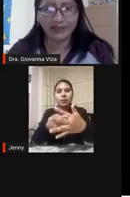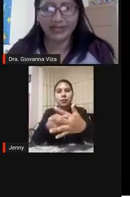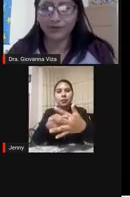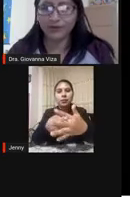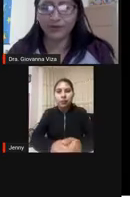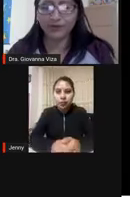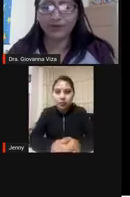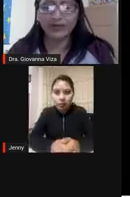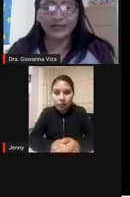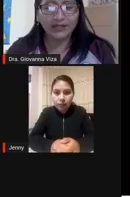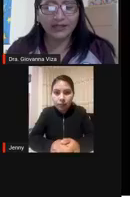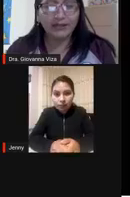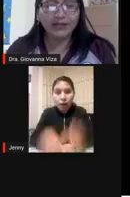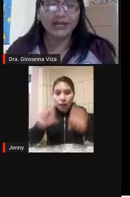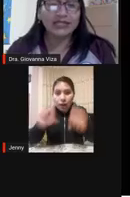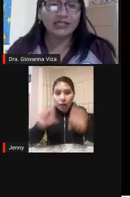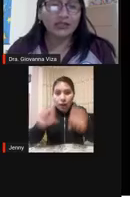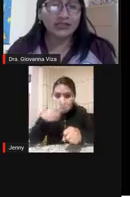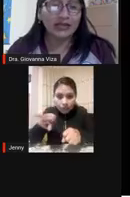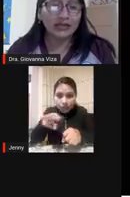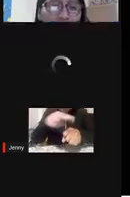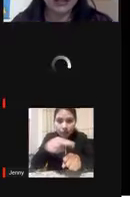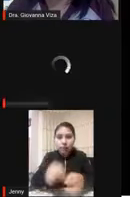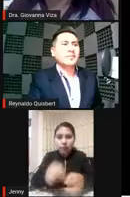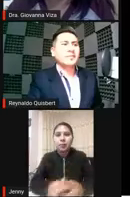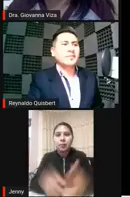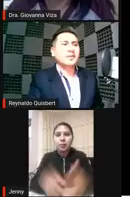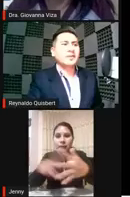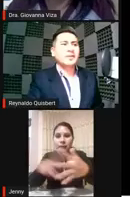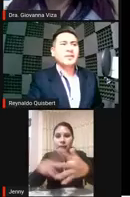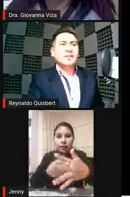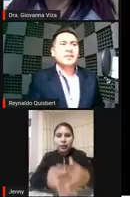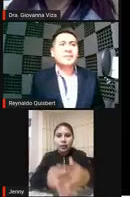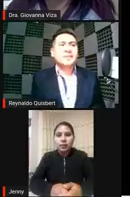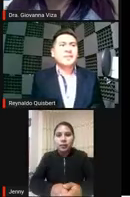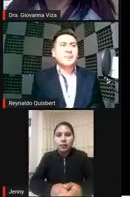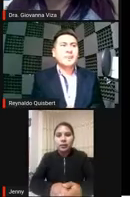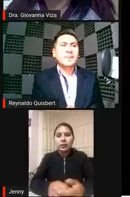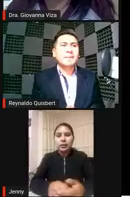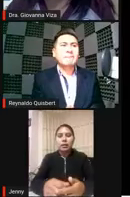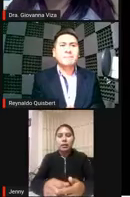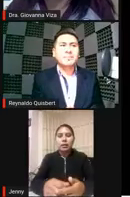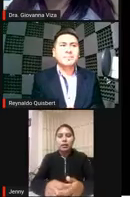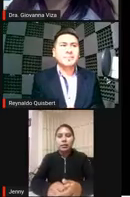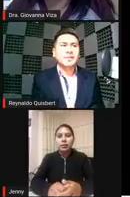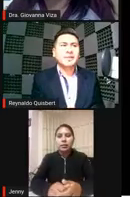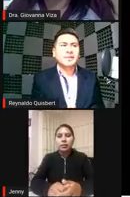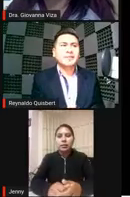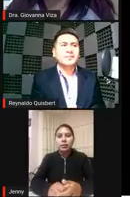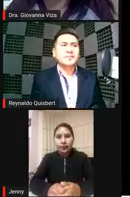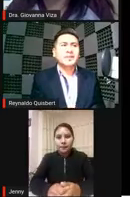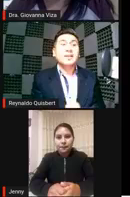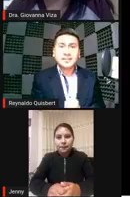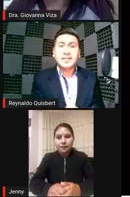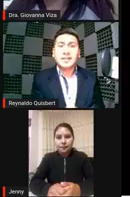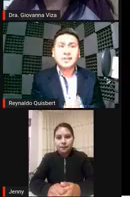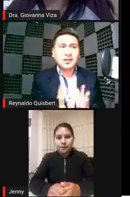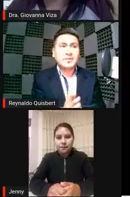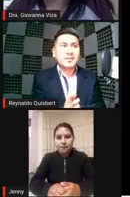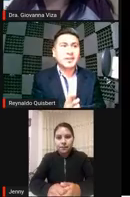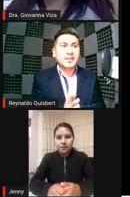ver mi pantalla, por favor, para dar inicio a esta linda noche de esta experiencia que vamos a presentar y compartir con ustedes.